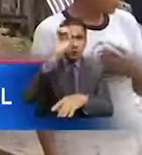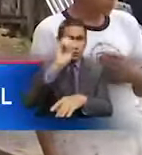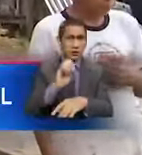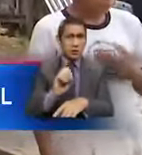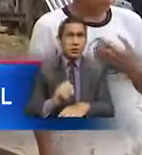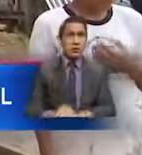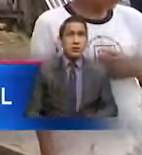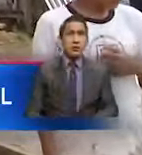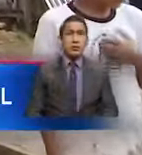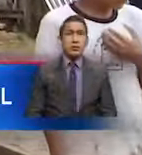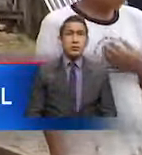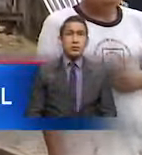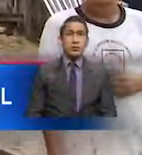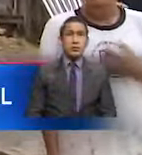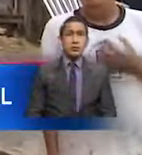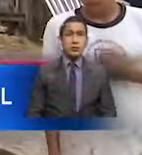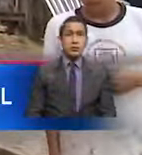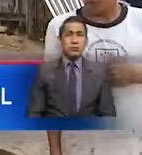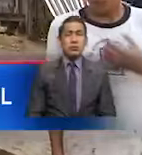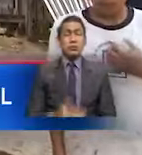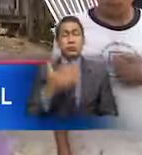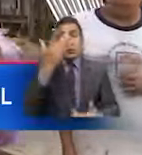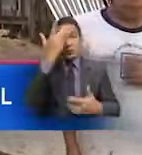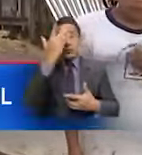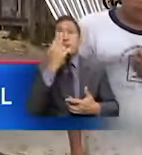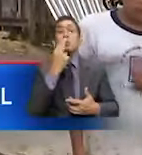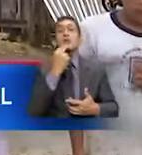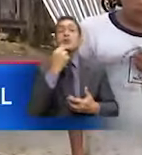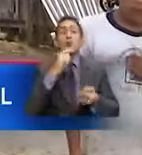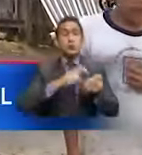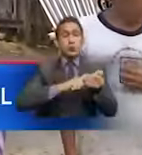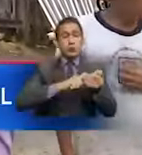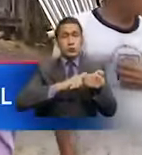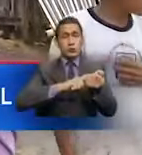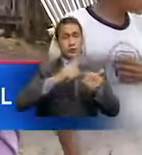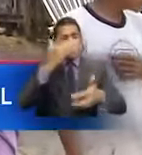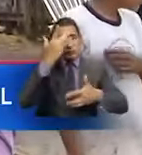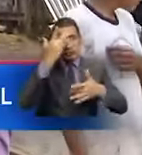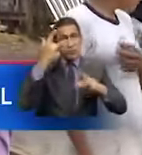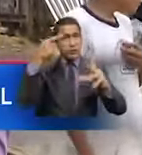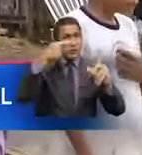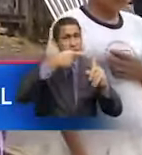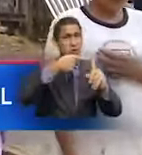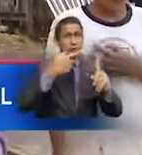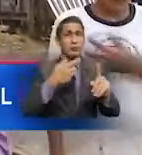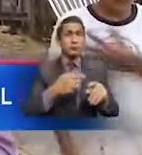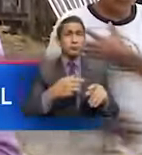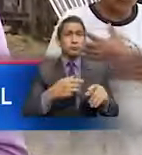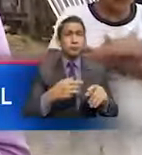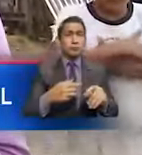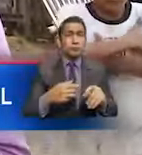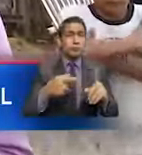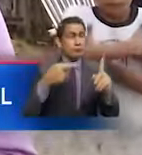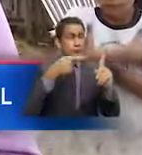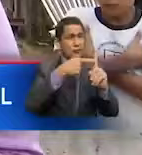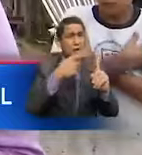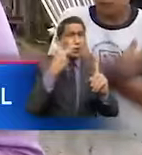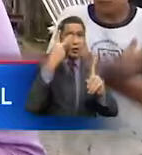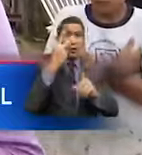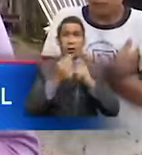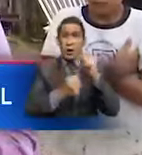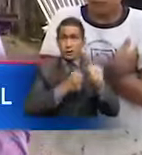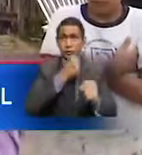tiene hipertensión y diabetes hace 2 años. Él tiene 63 años y me dice ahorita que hace 2 años le dio